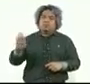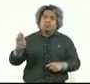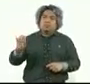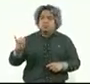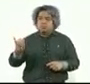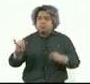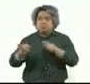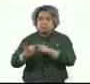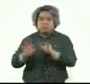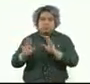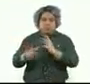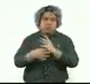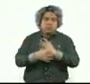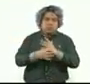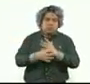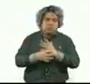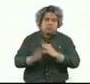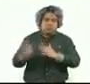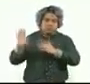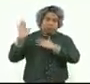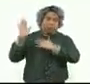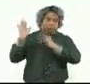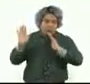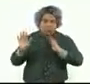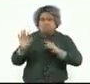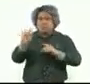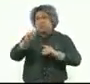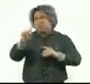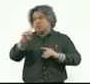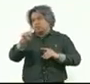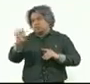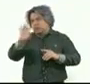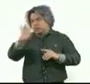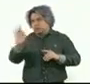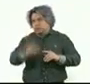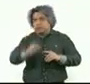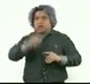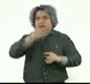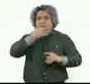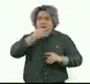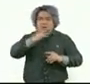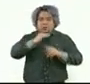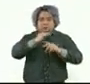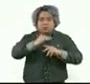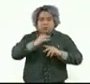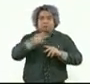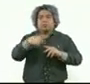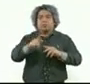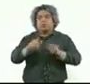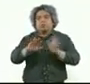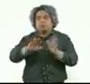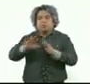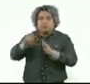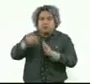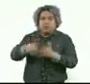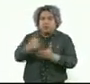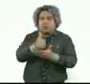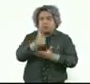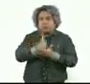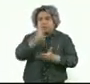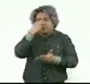de los compromisos es llegar al 100% en la cobertura de medicamentos. ¿Cuál es, en el caso de la ciudad, el porcentaje que se